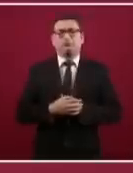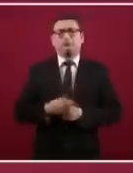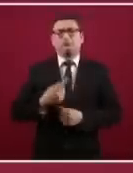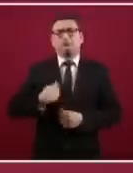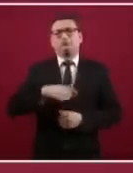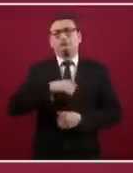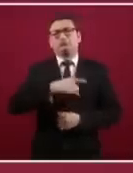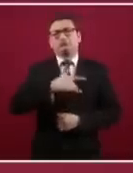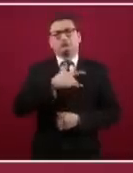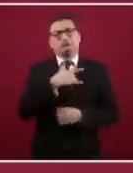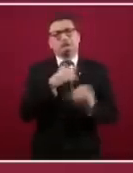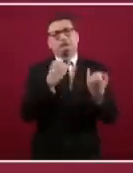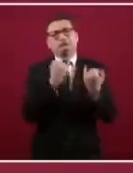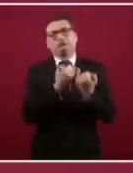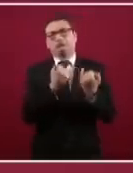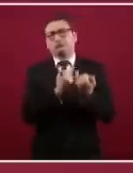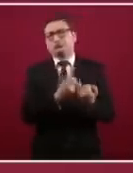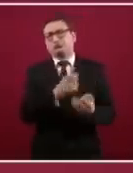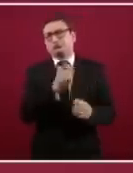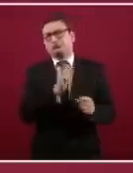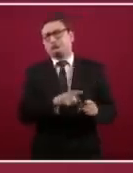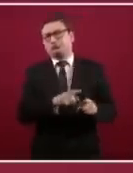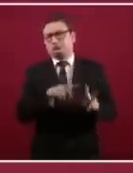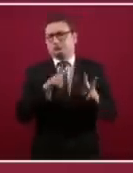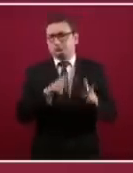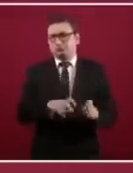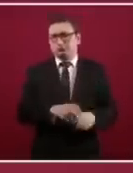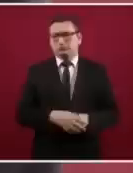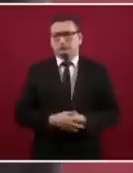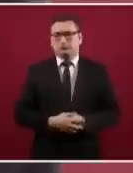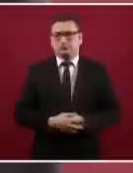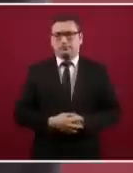coincidencia en ese tema.